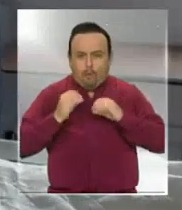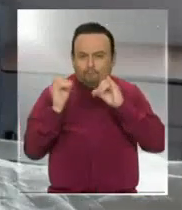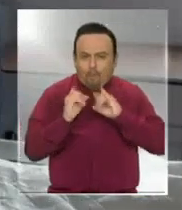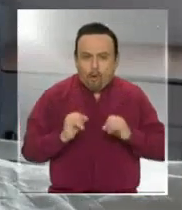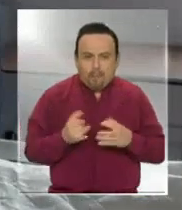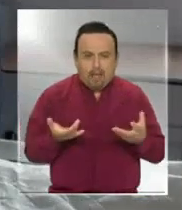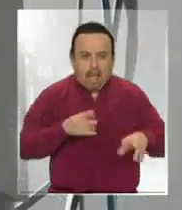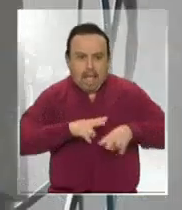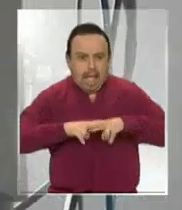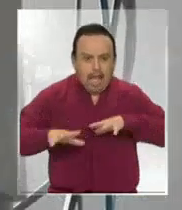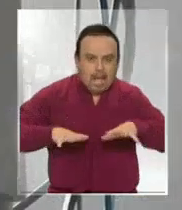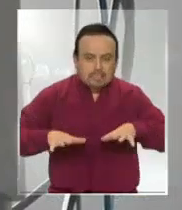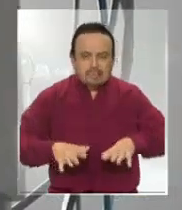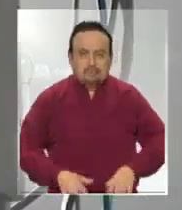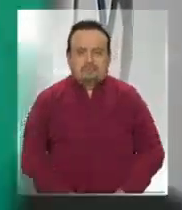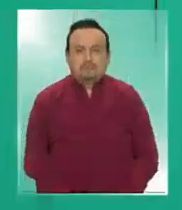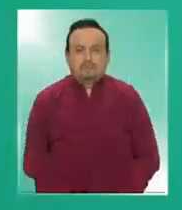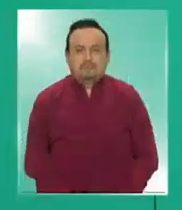alternativas.